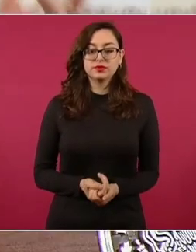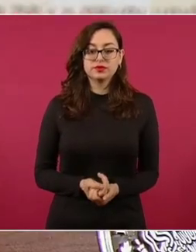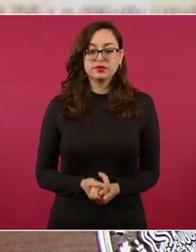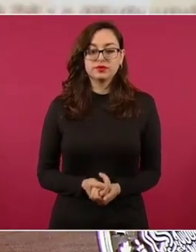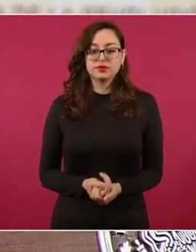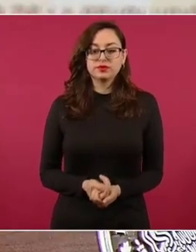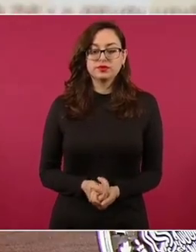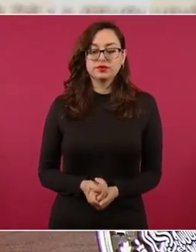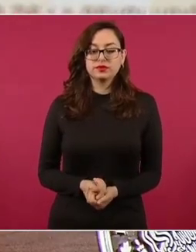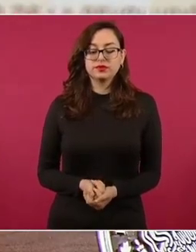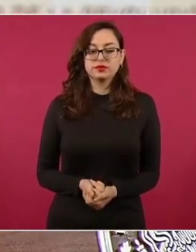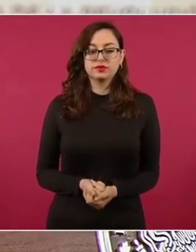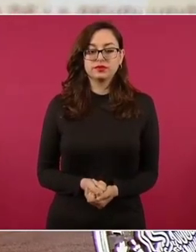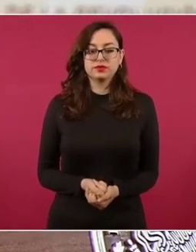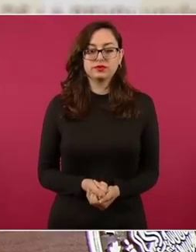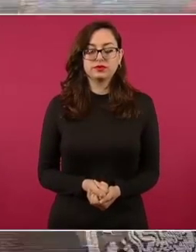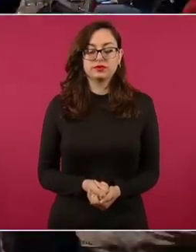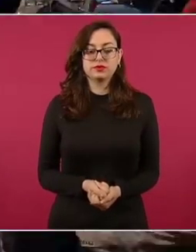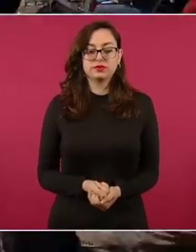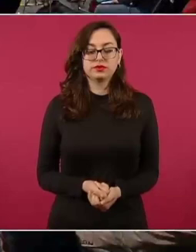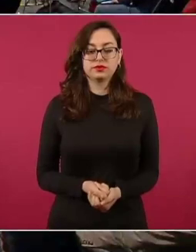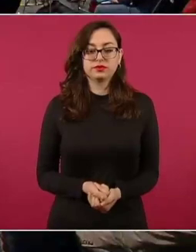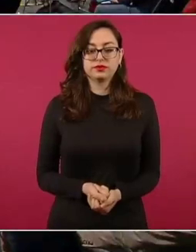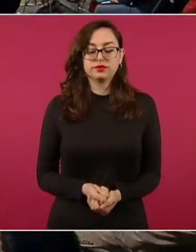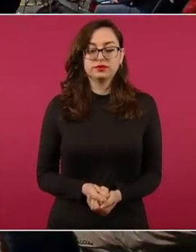pues los dos